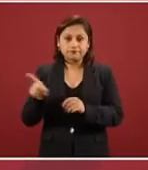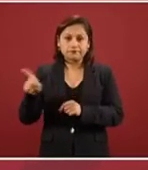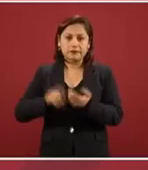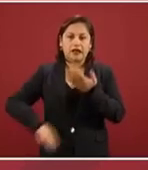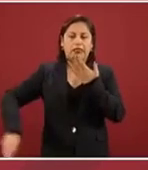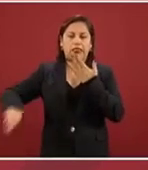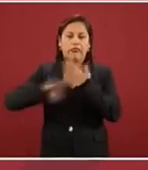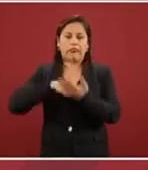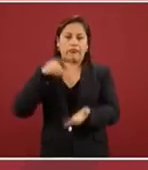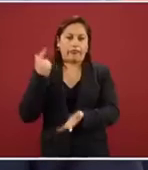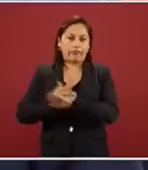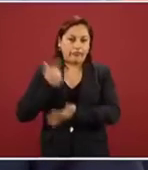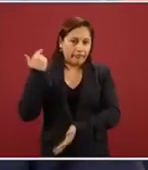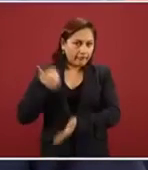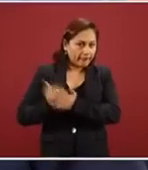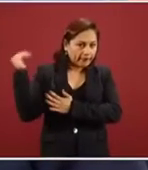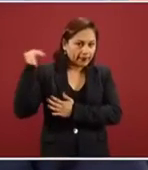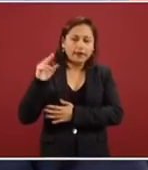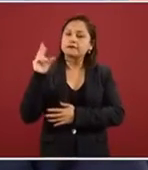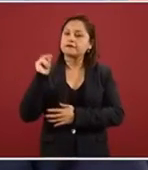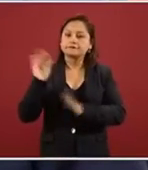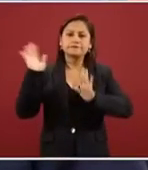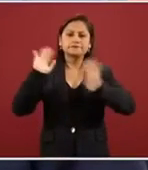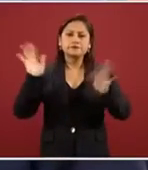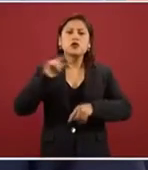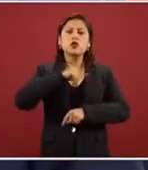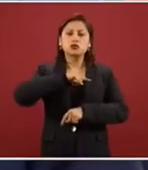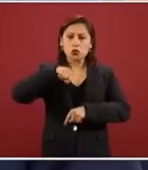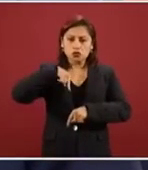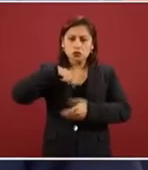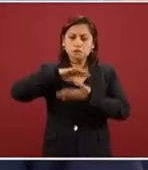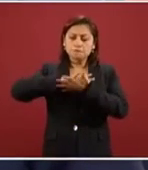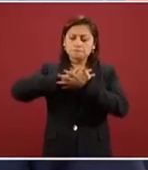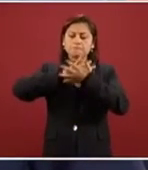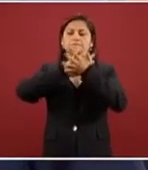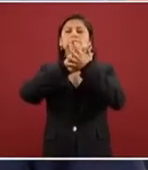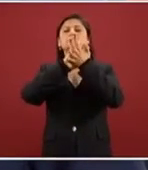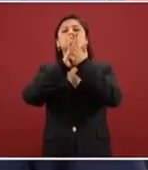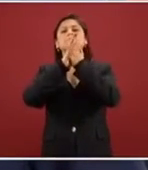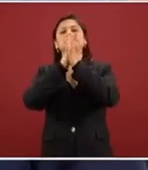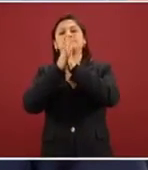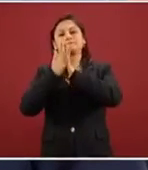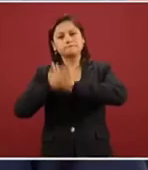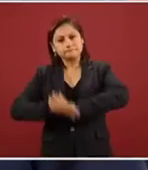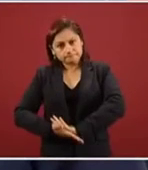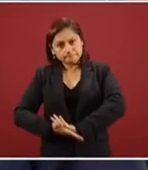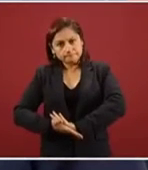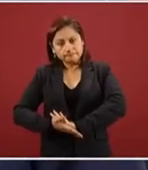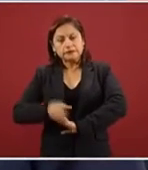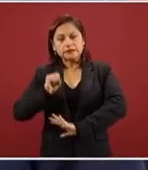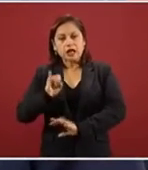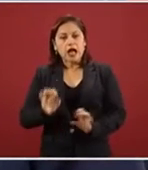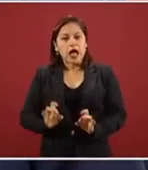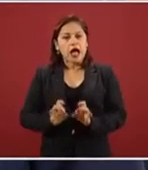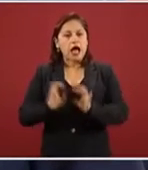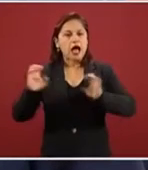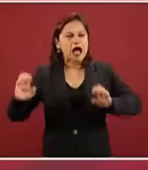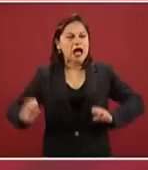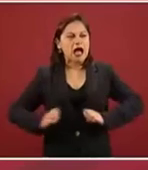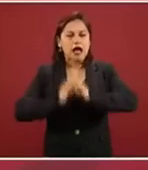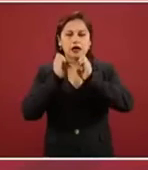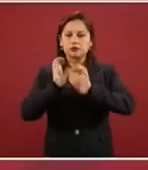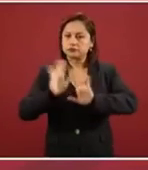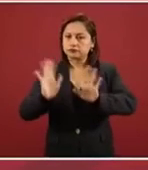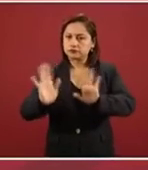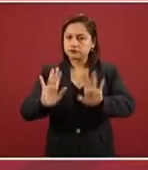mayores, nada. Estamos logrando la transformación sin sobresaltos. Vamos al cambio por el camino